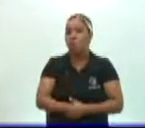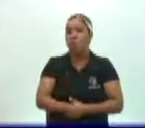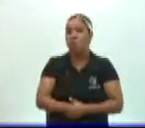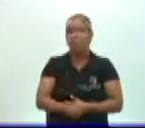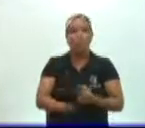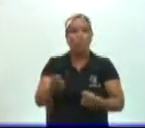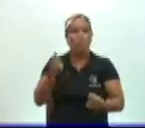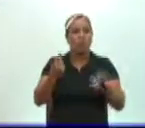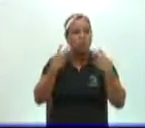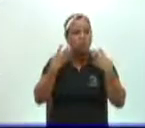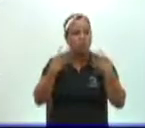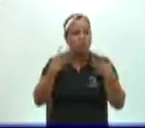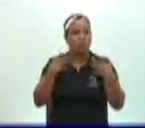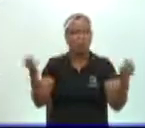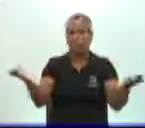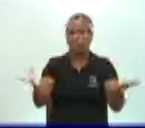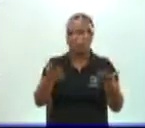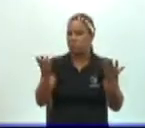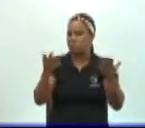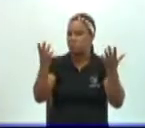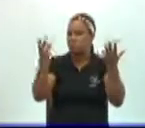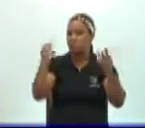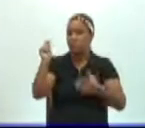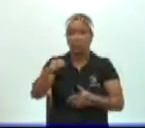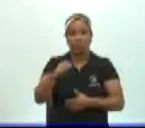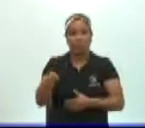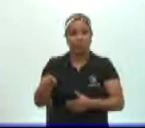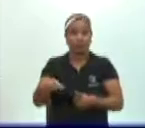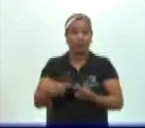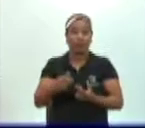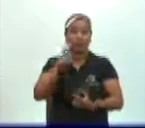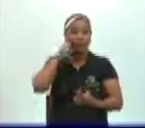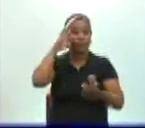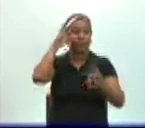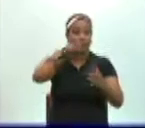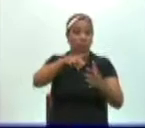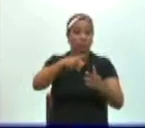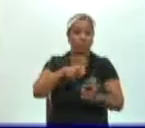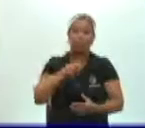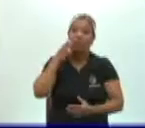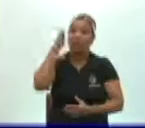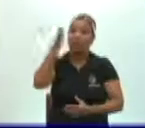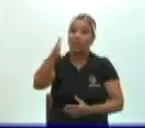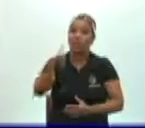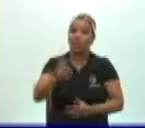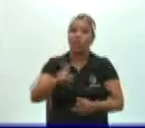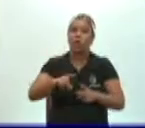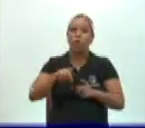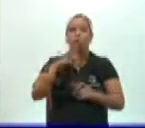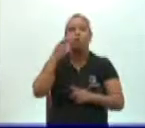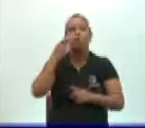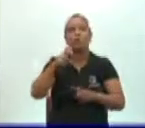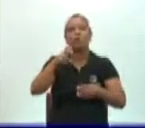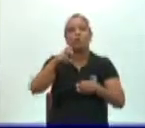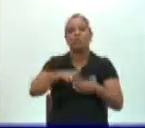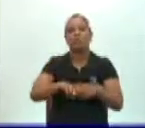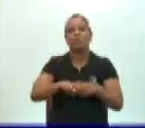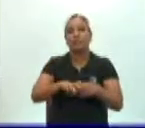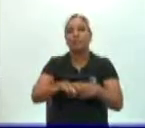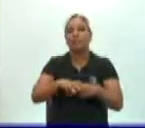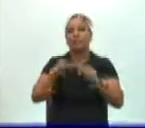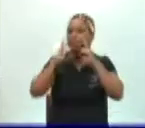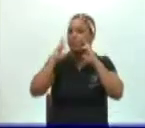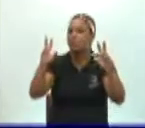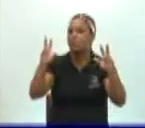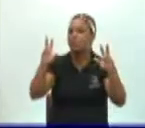ellos en el desarrollo de la sociedad. Por tanto, el objetivo de los que llegaron fue asentarse de manera permanente,